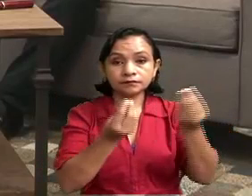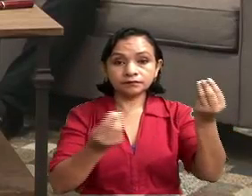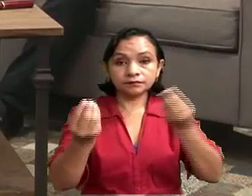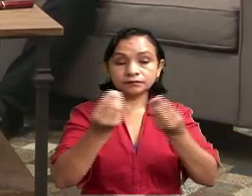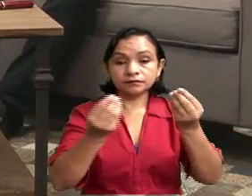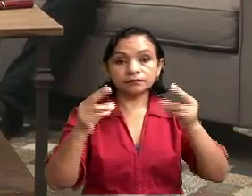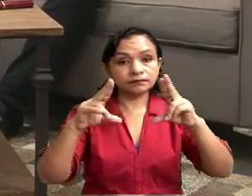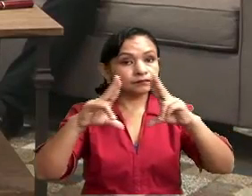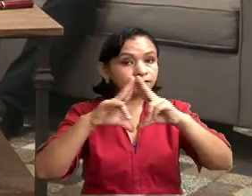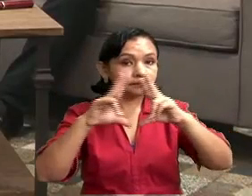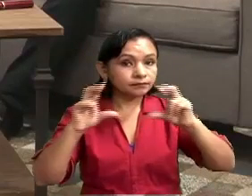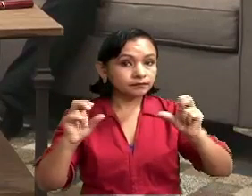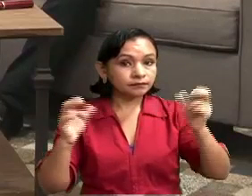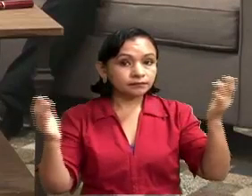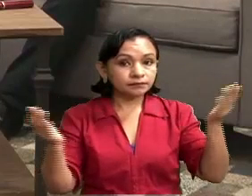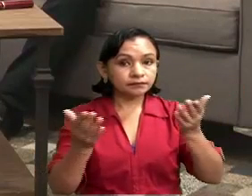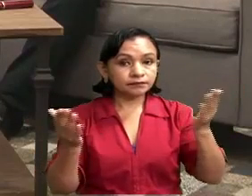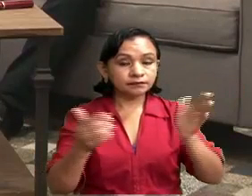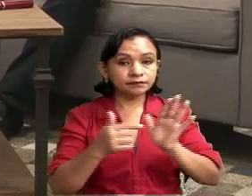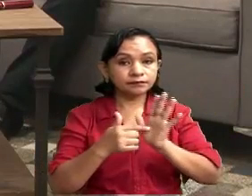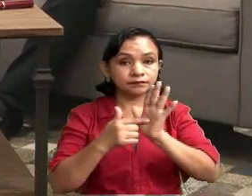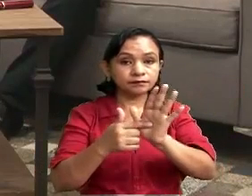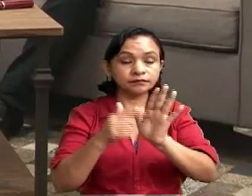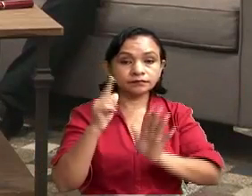O, por ejemplo,